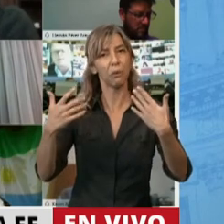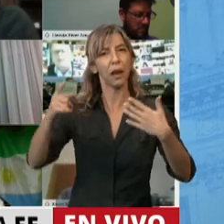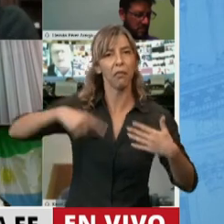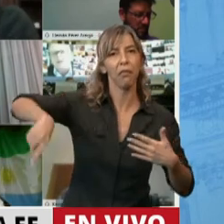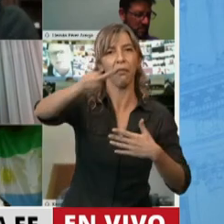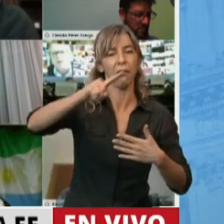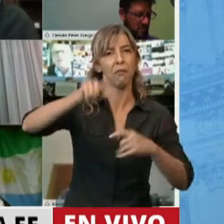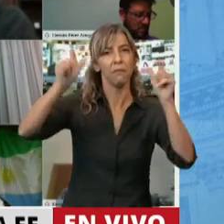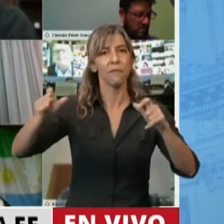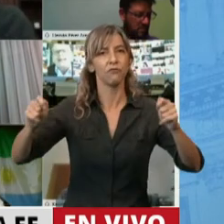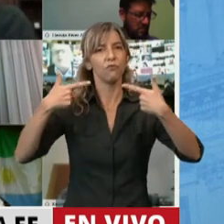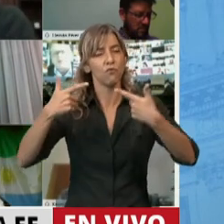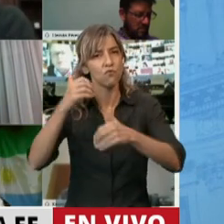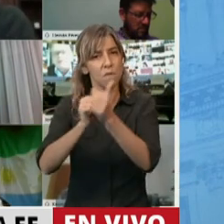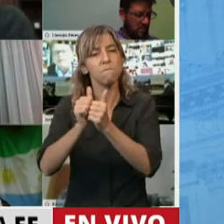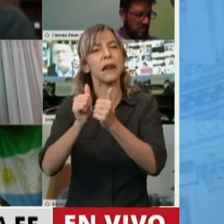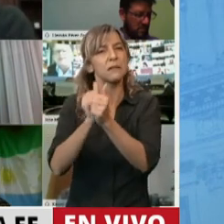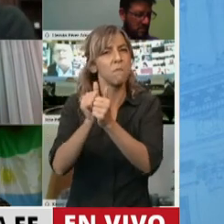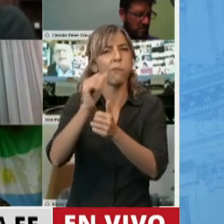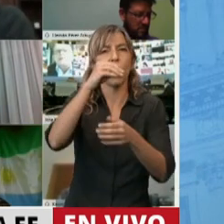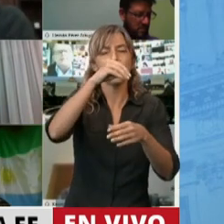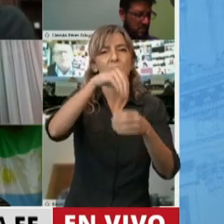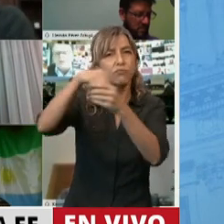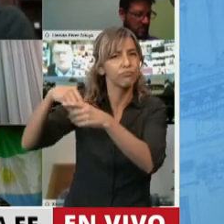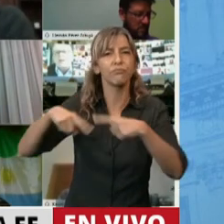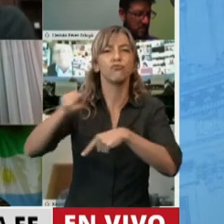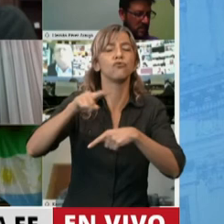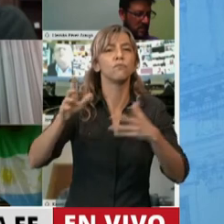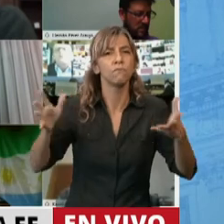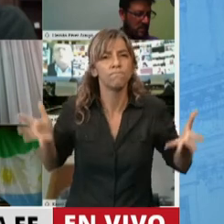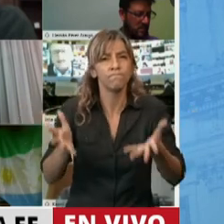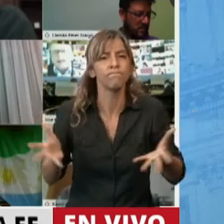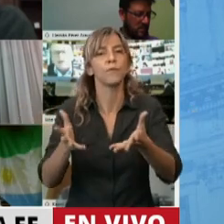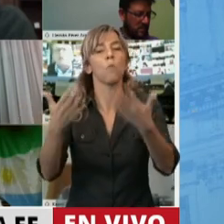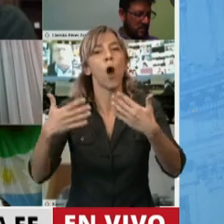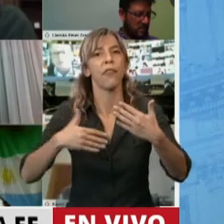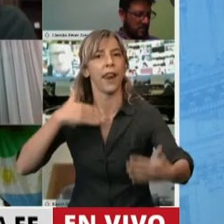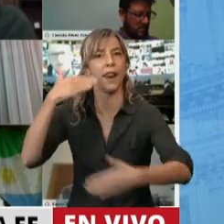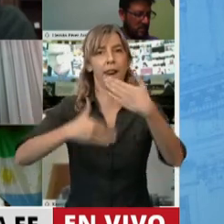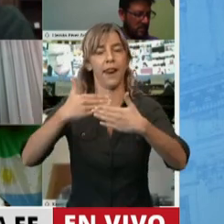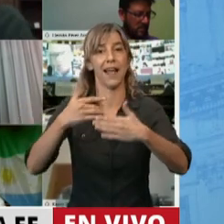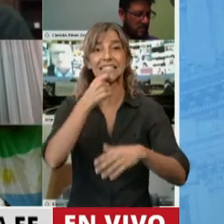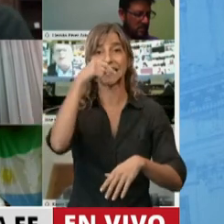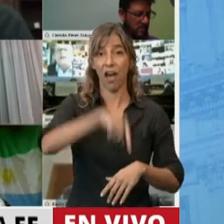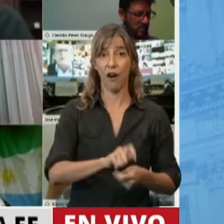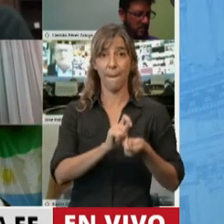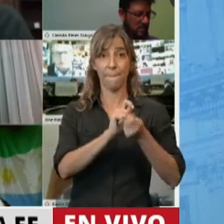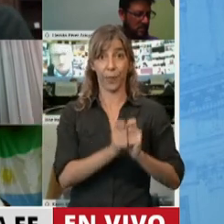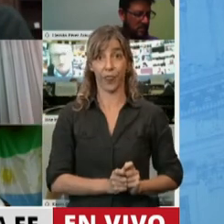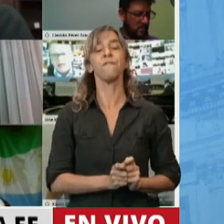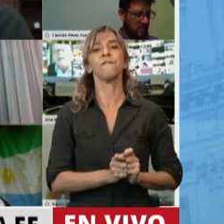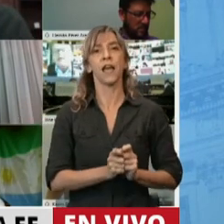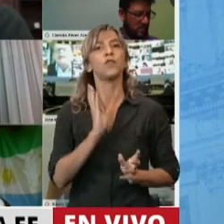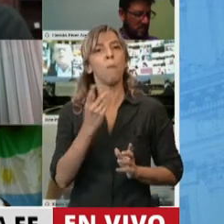sector económico tan importante y que, sin duda alguna, en los próximos 10 años, con estas modificaciones, que incluye a la